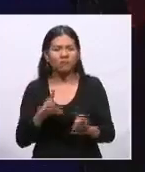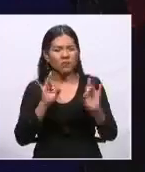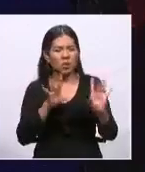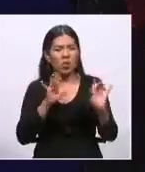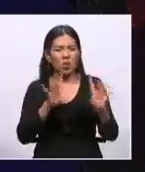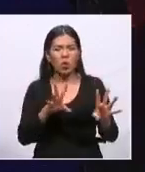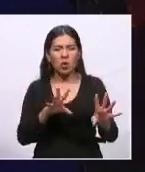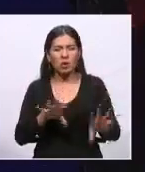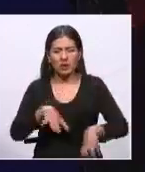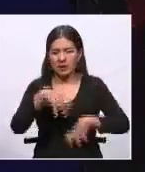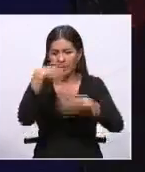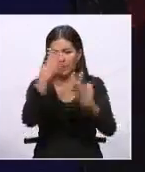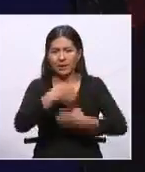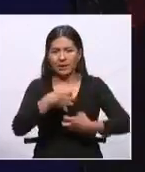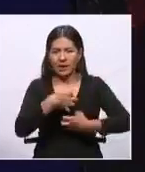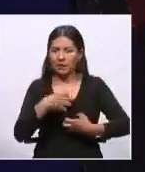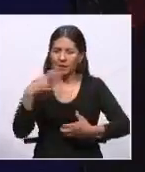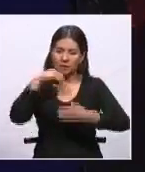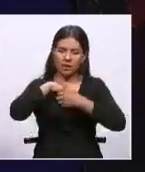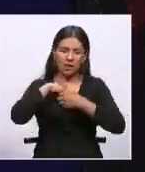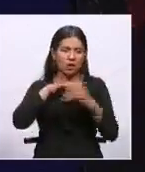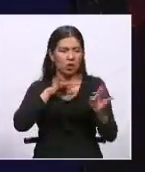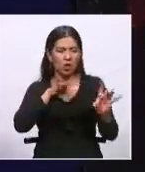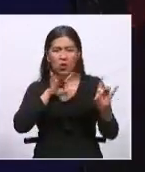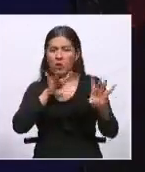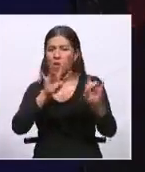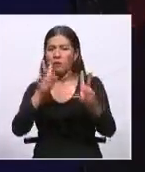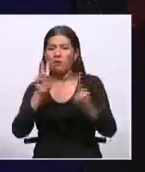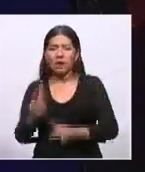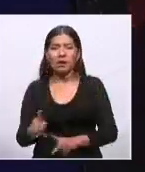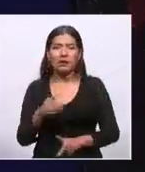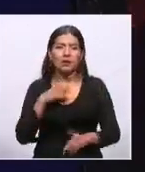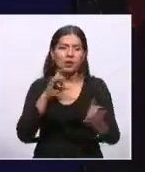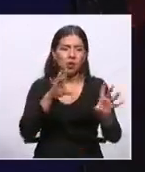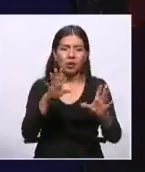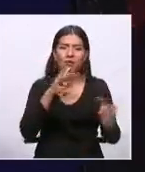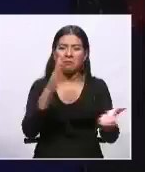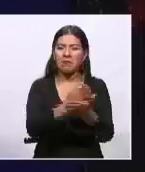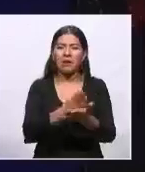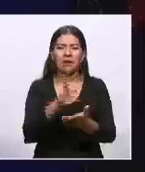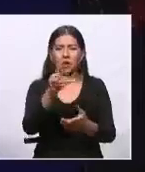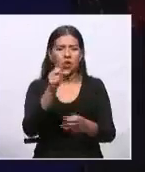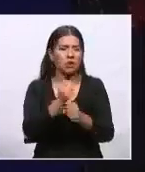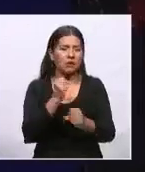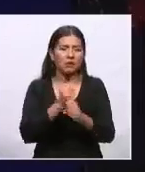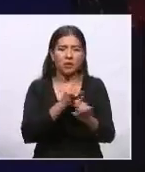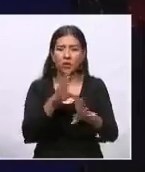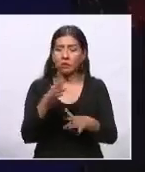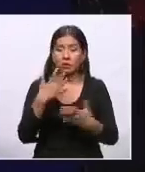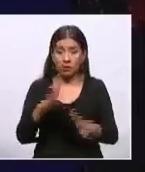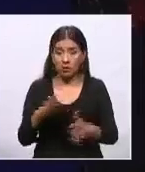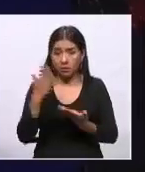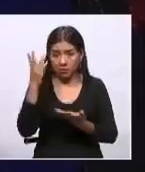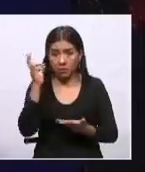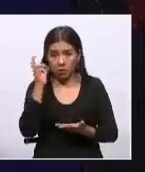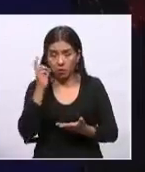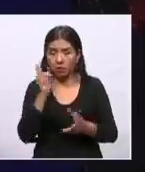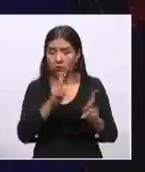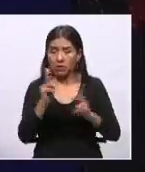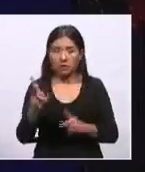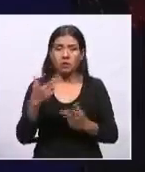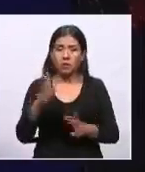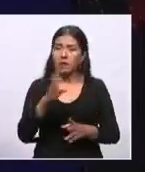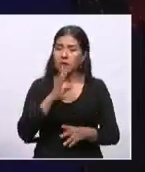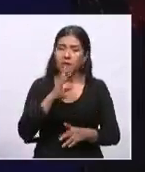que tienen estos grupos, ese odio de llegar a poder impedir que la gente trabaje. Ahí lo estamos escuchando, son